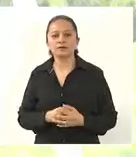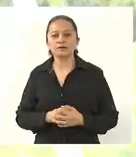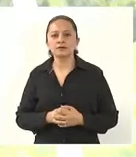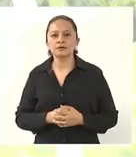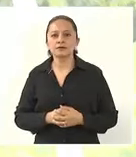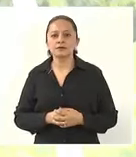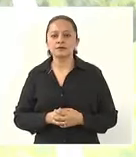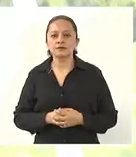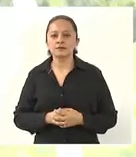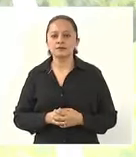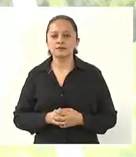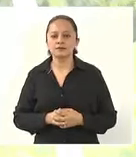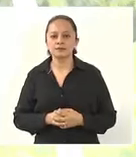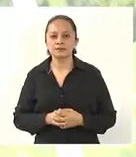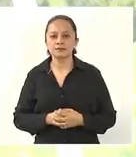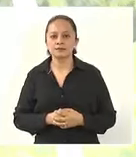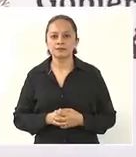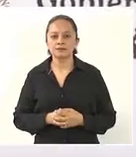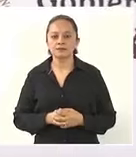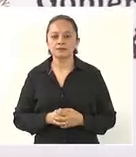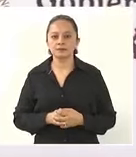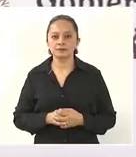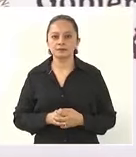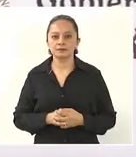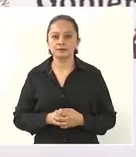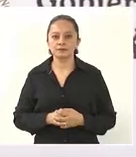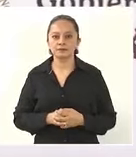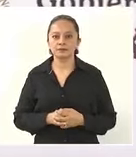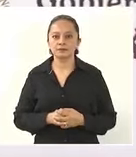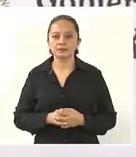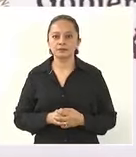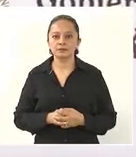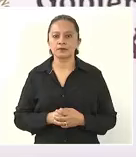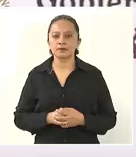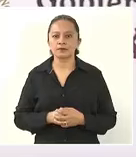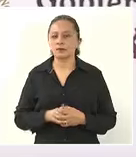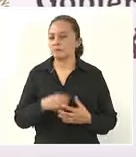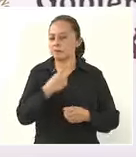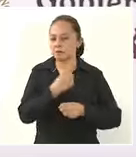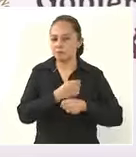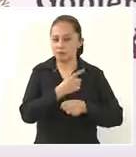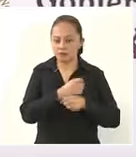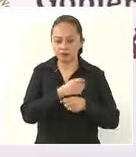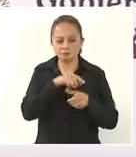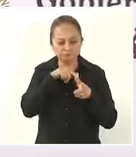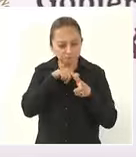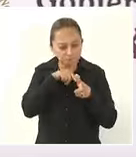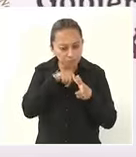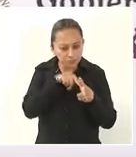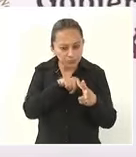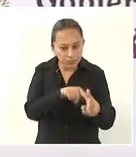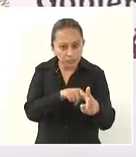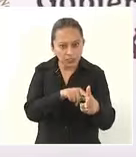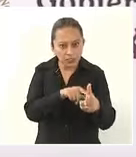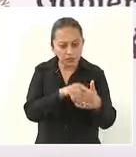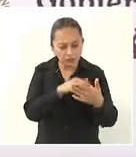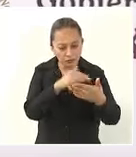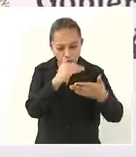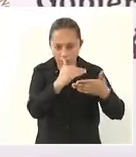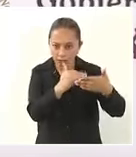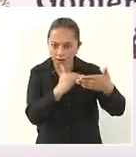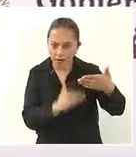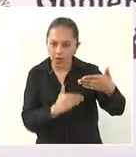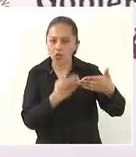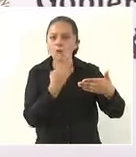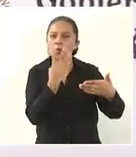ver con, uno, seguir con los principios de lo que llamamos la Cuarta Transformación de